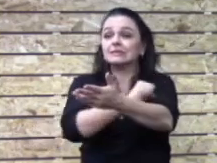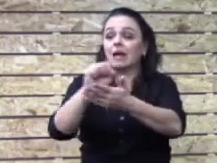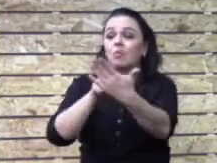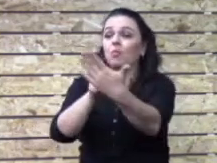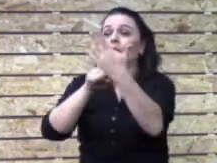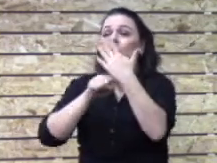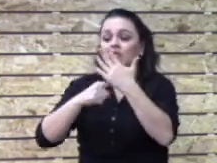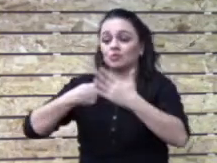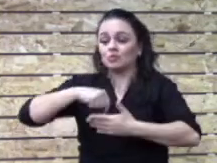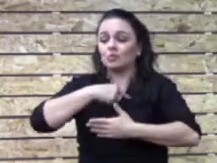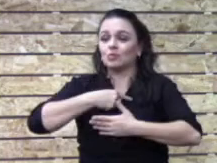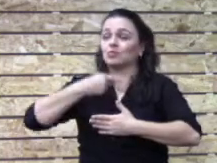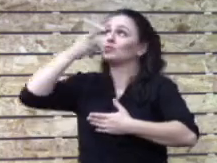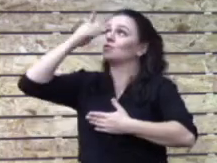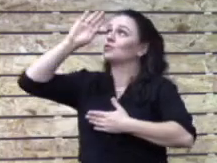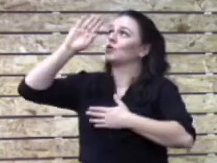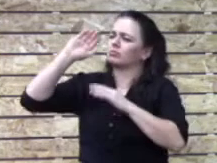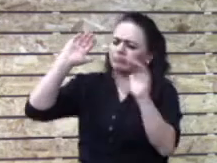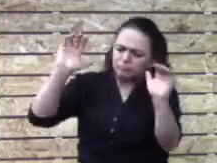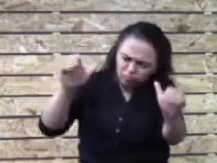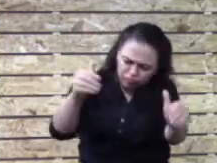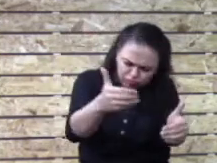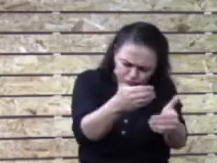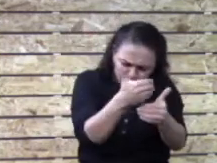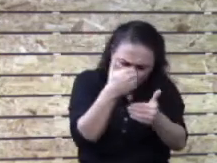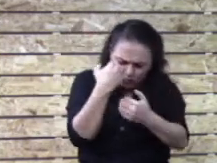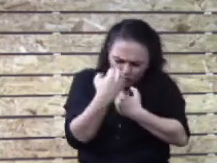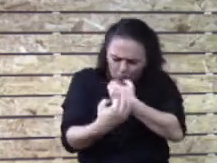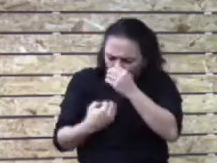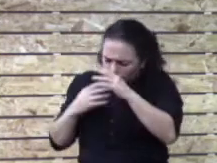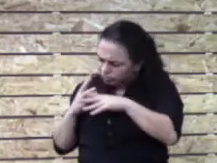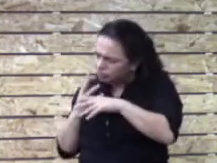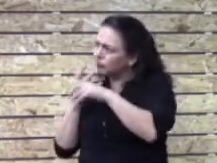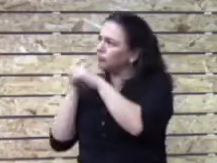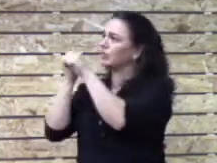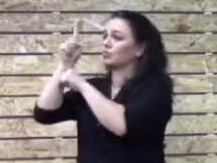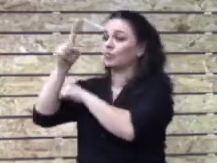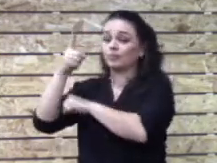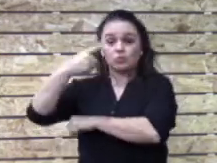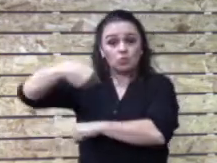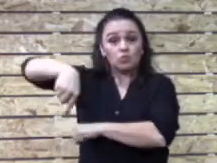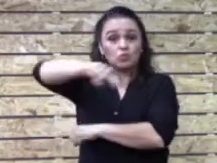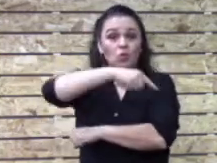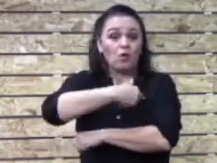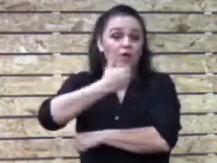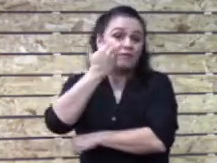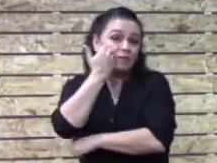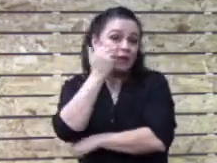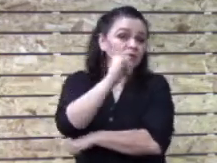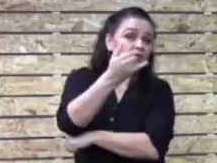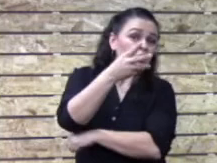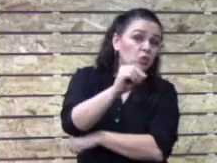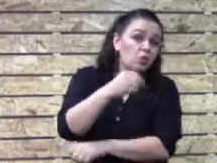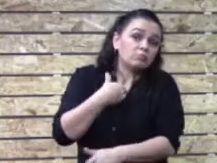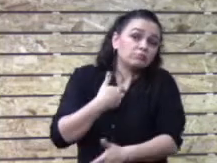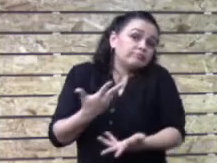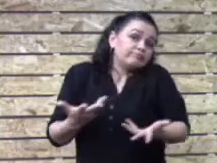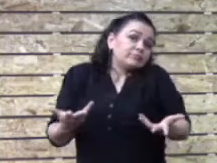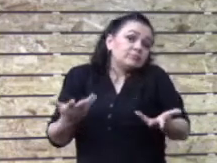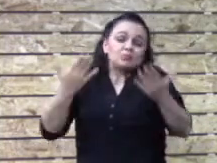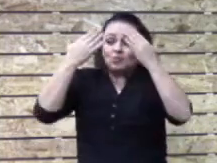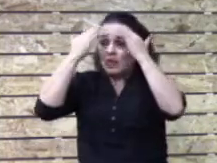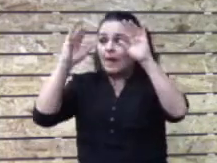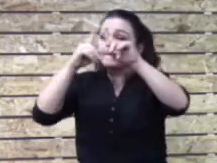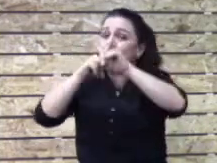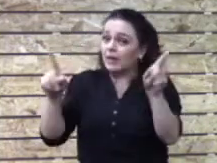el temor del Señor. ¿Quiera el Señor que nos enfermemos o no? No lo sabemos. Pero sabemos que estando en su